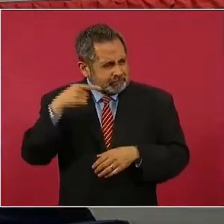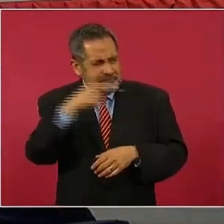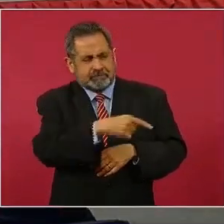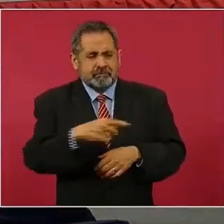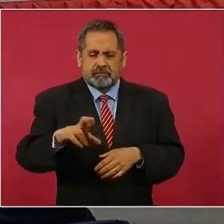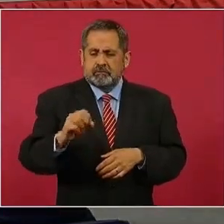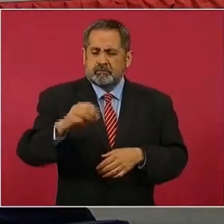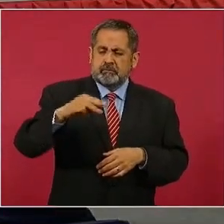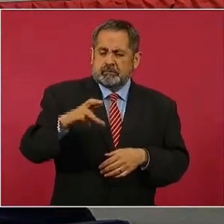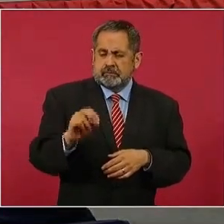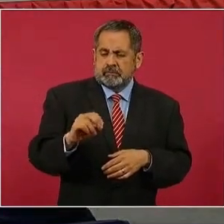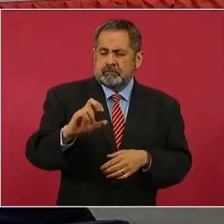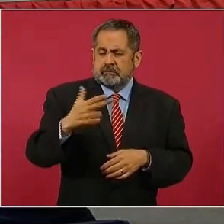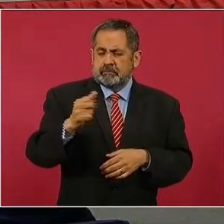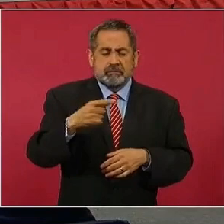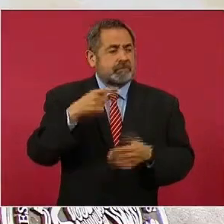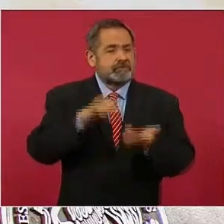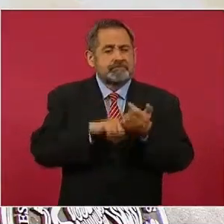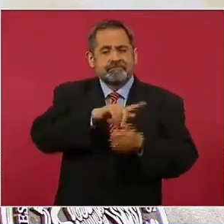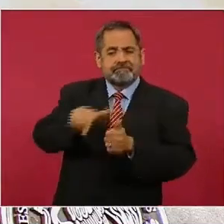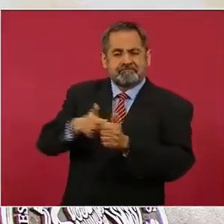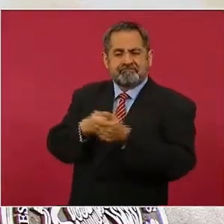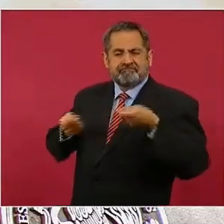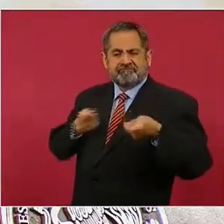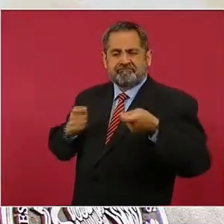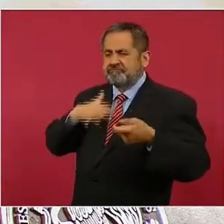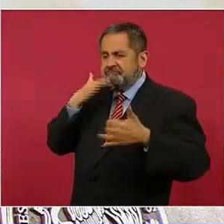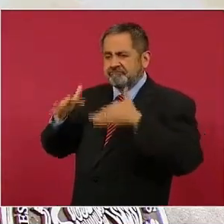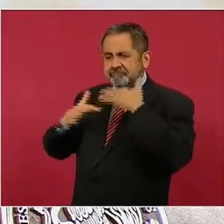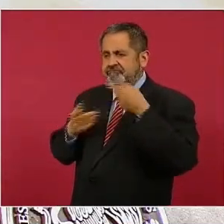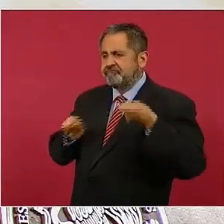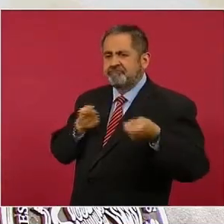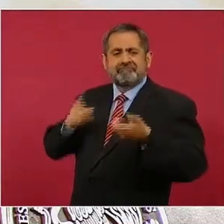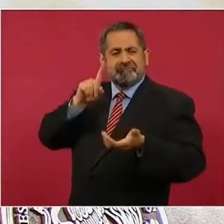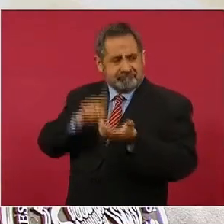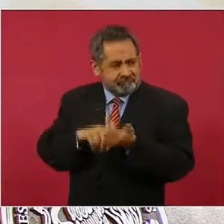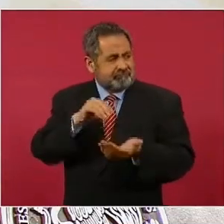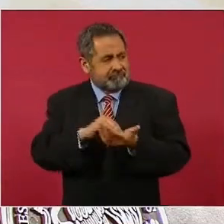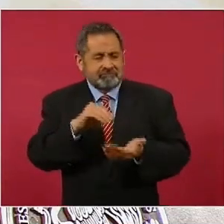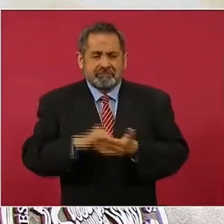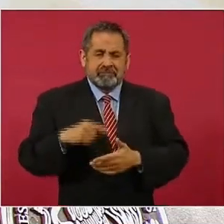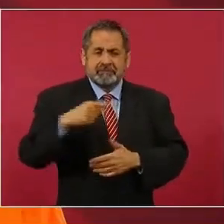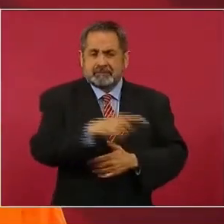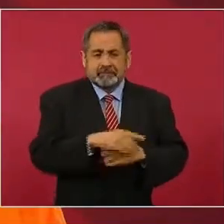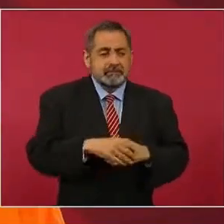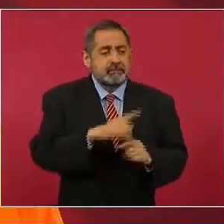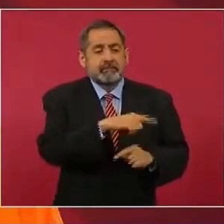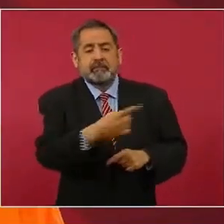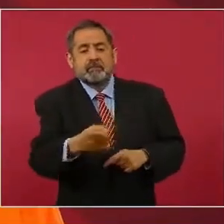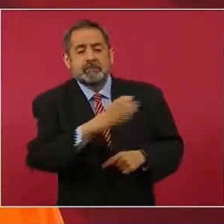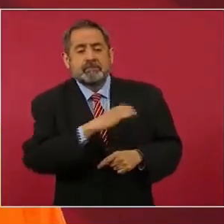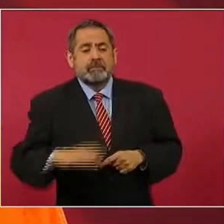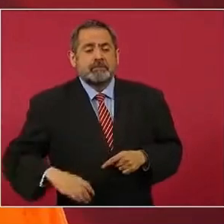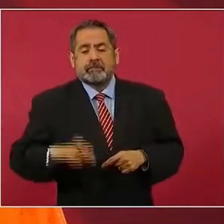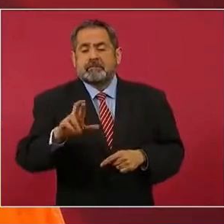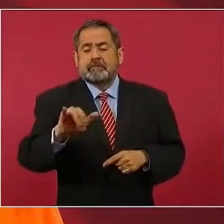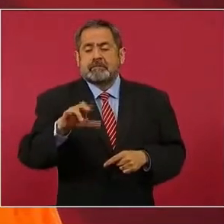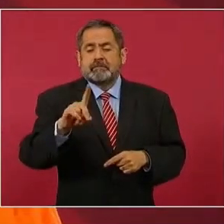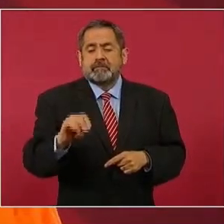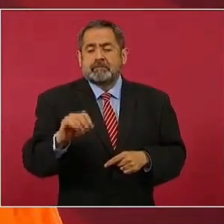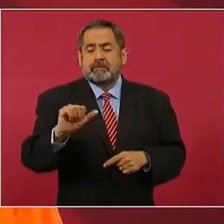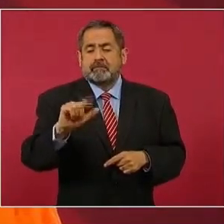Champs sigue moviendo los hilos de la corrupción en su candidato de Luis Ricardo Aldana